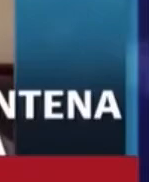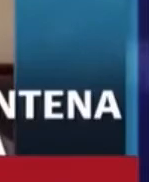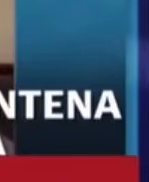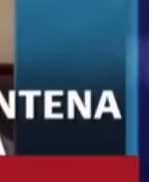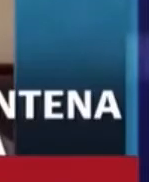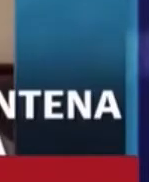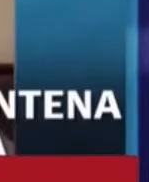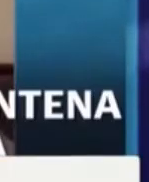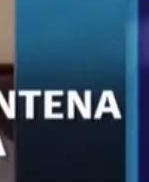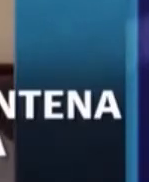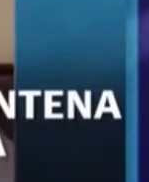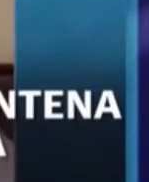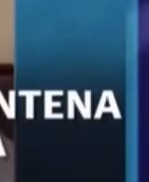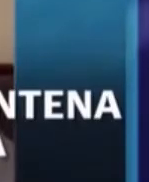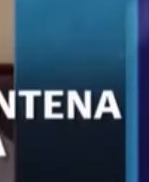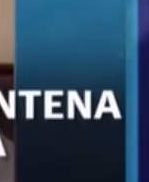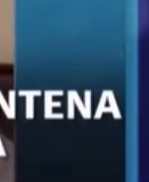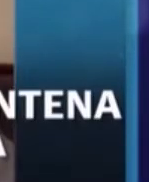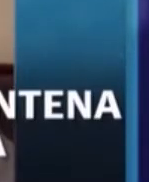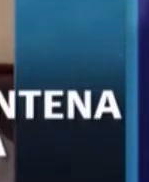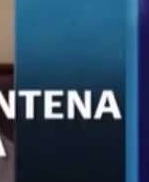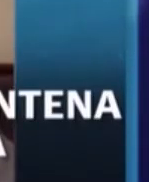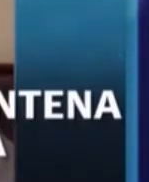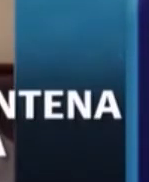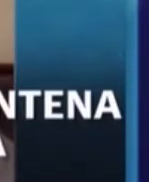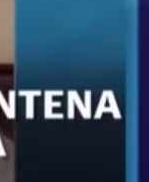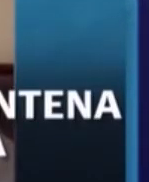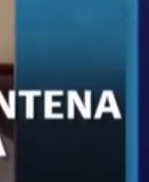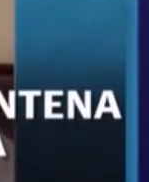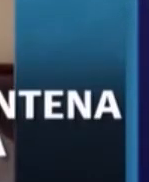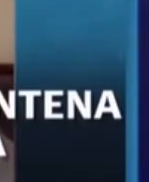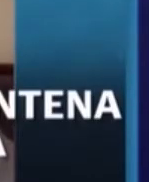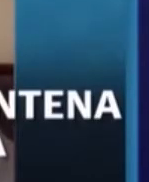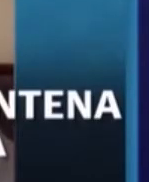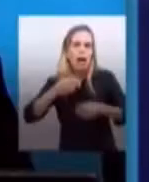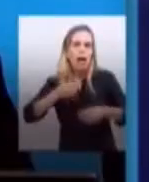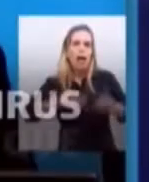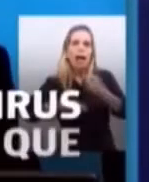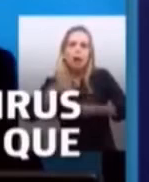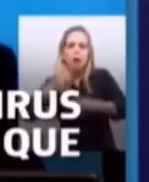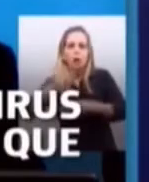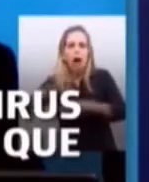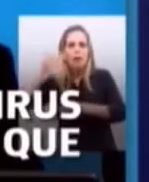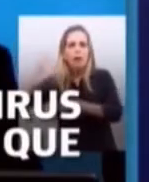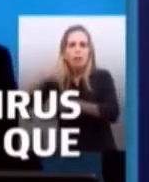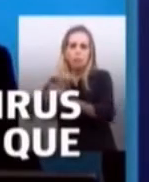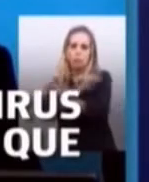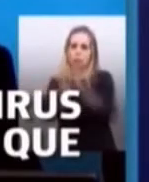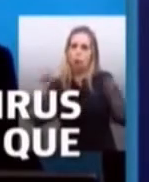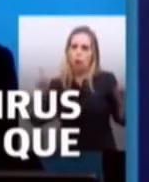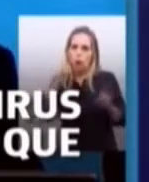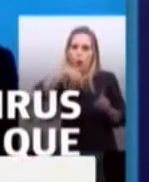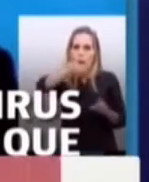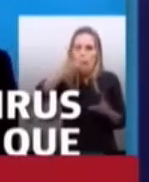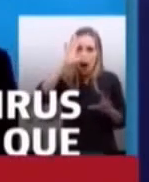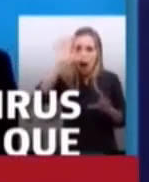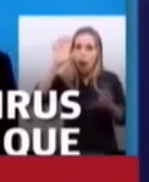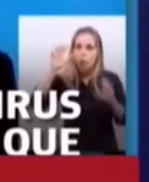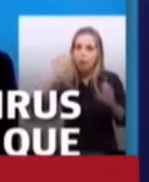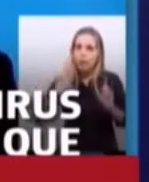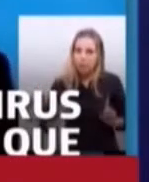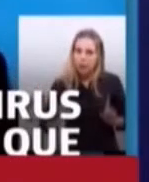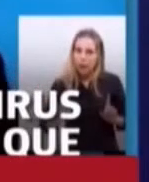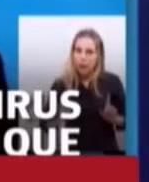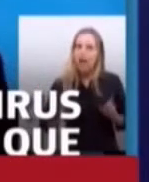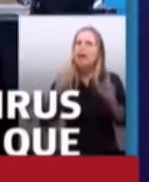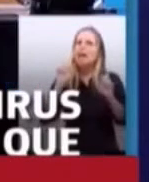que la cuarentena es mala, que prueben con el coronavirus, con terapia intensiva y con la muerte. Porque acuérdense de las palabras del